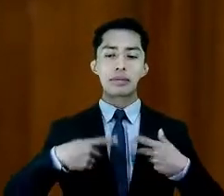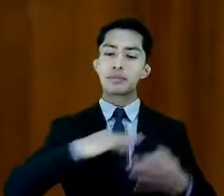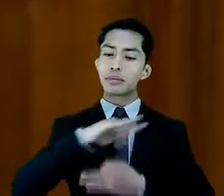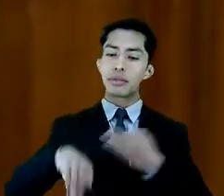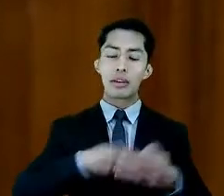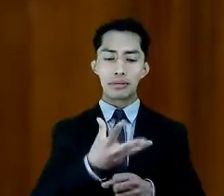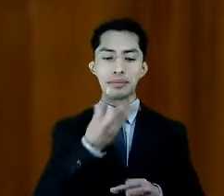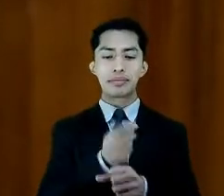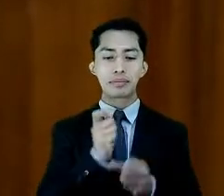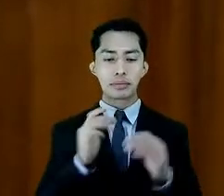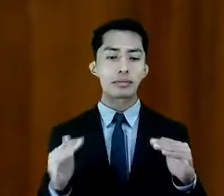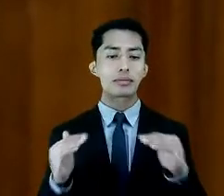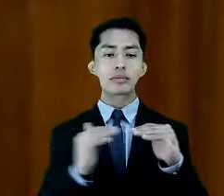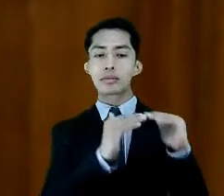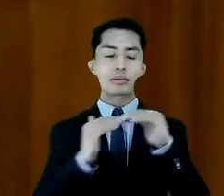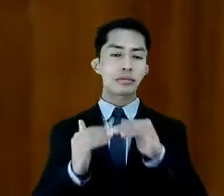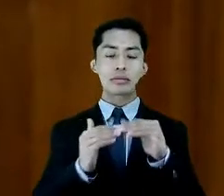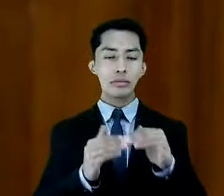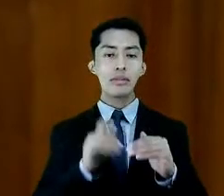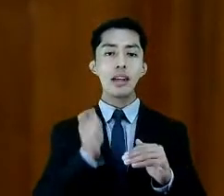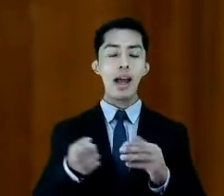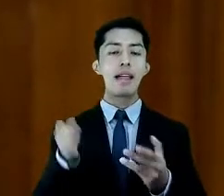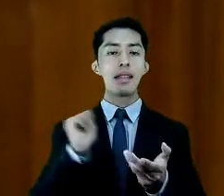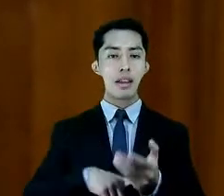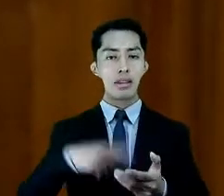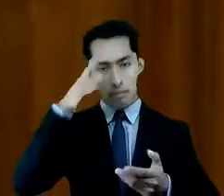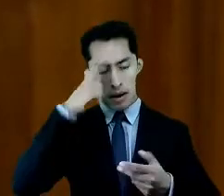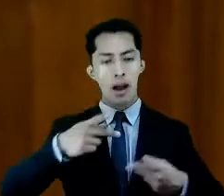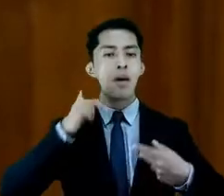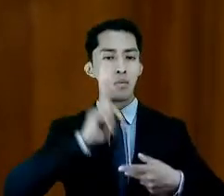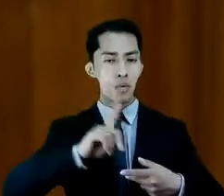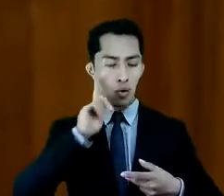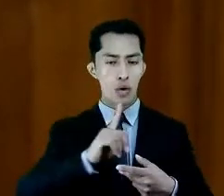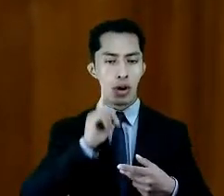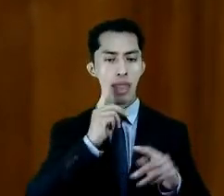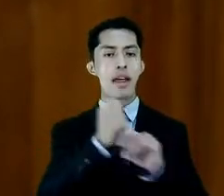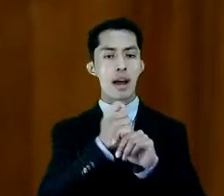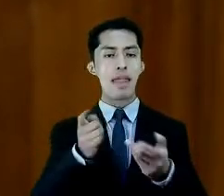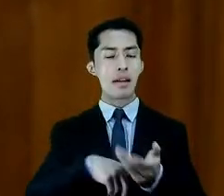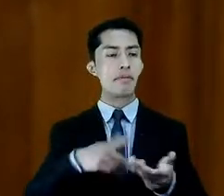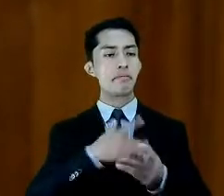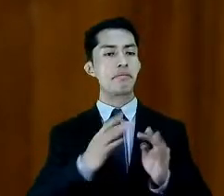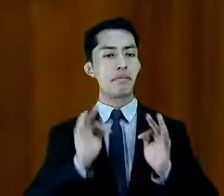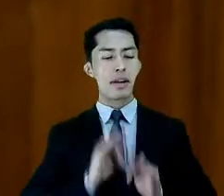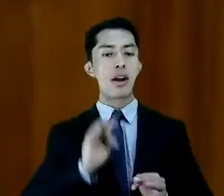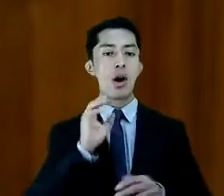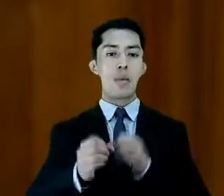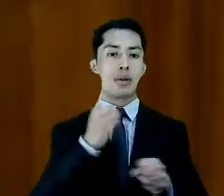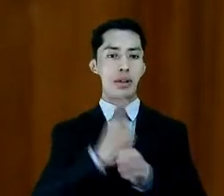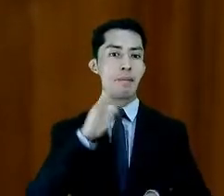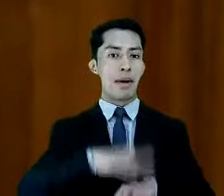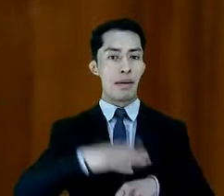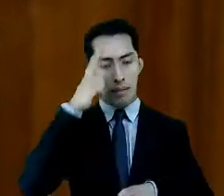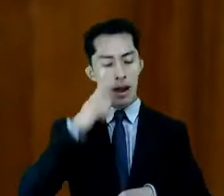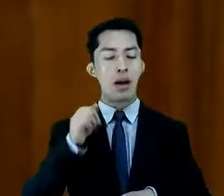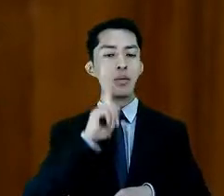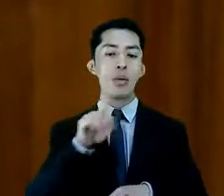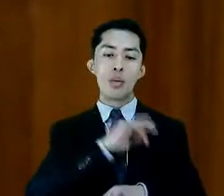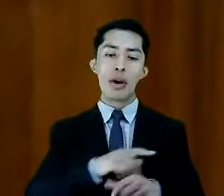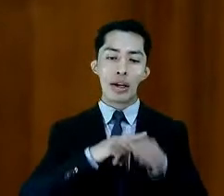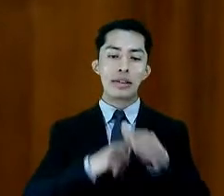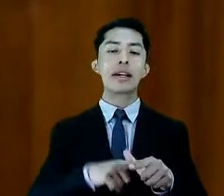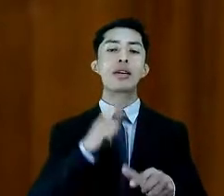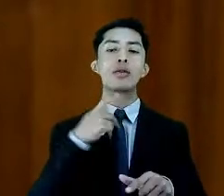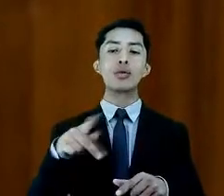igualitarias. Mientras más seguro sea el transporte para las mujeres, mayores serán las oportunidades para que puedan continuar con